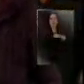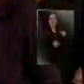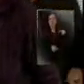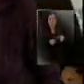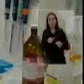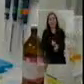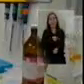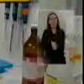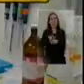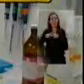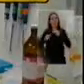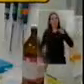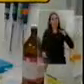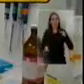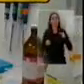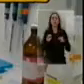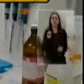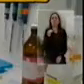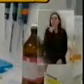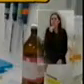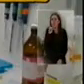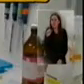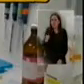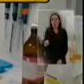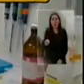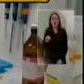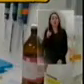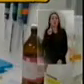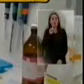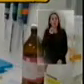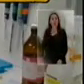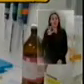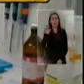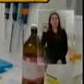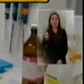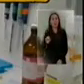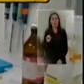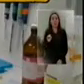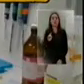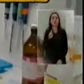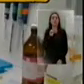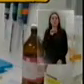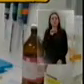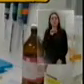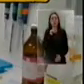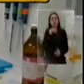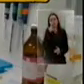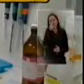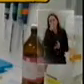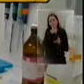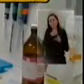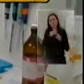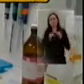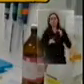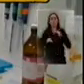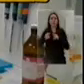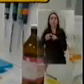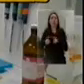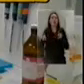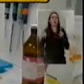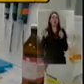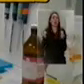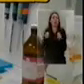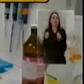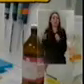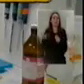del 0,1%. Para decir, 99% de la población que tiene Alzheimer tiene lo que se llama un Alzheimer esporádico, que tienen otras